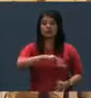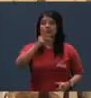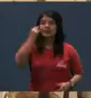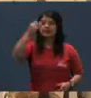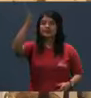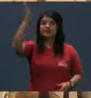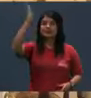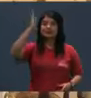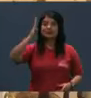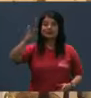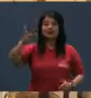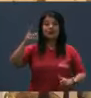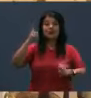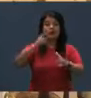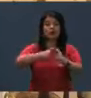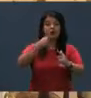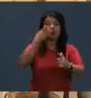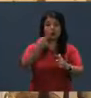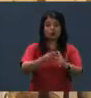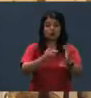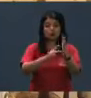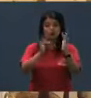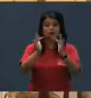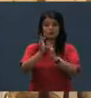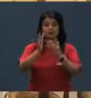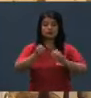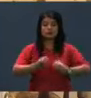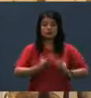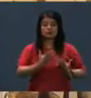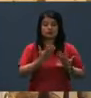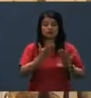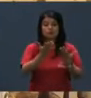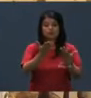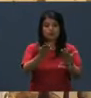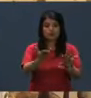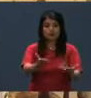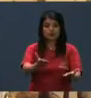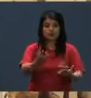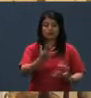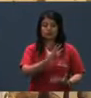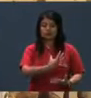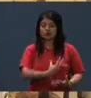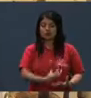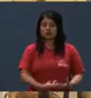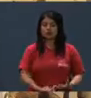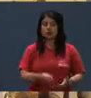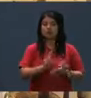Señor, el cual, cuando iba a ser entregado a su pasión